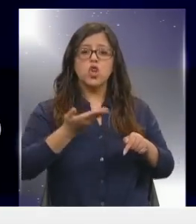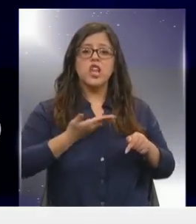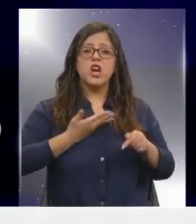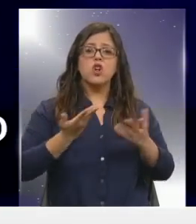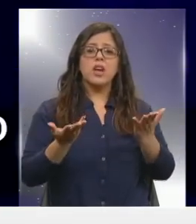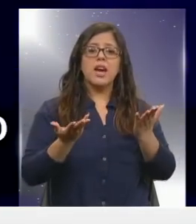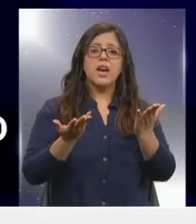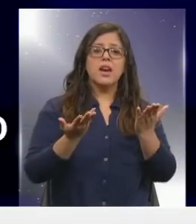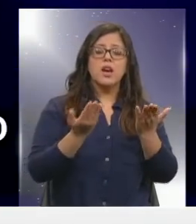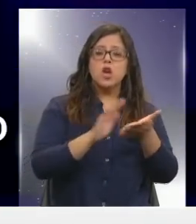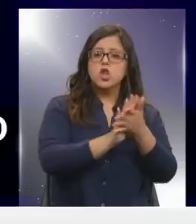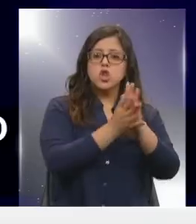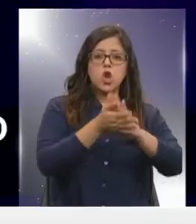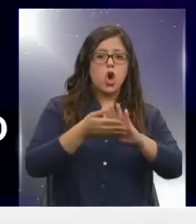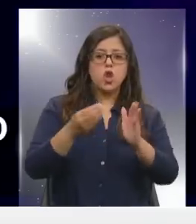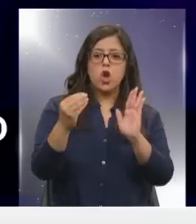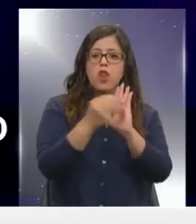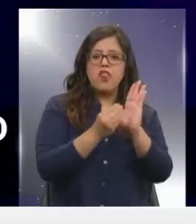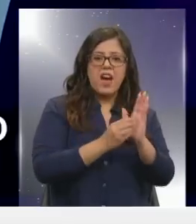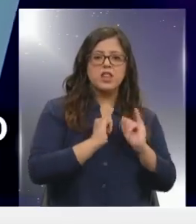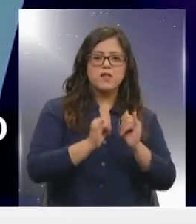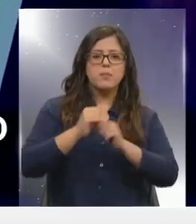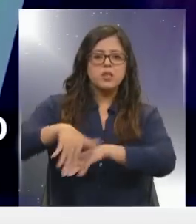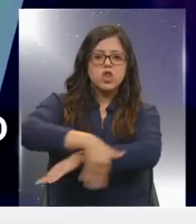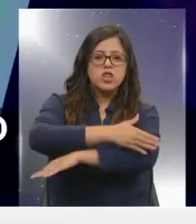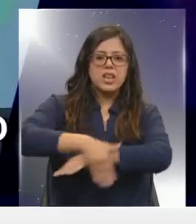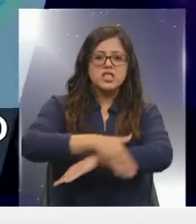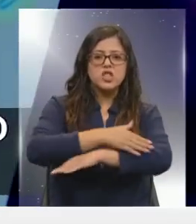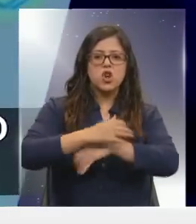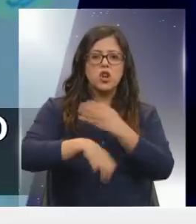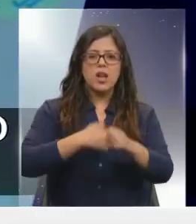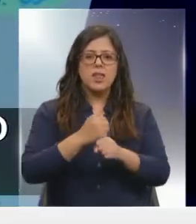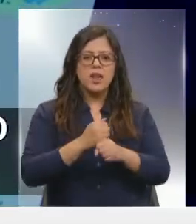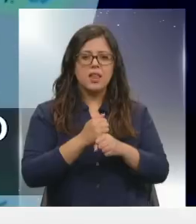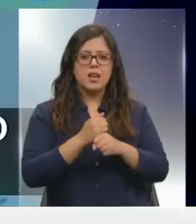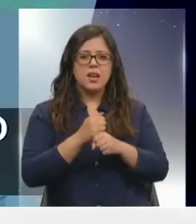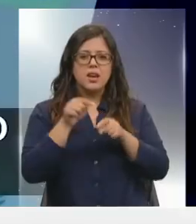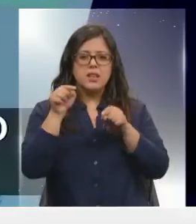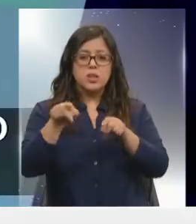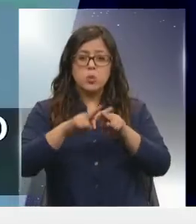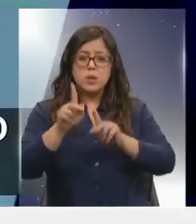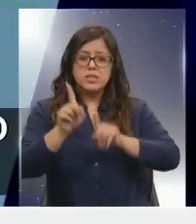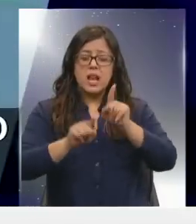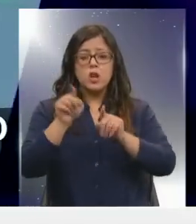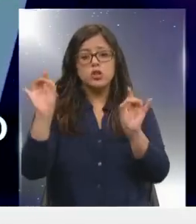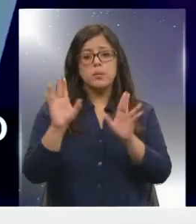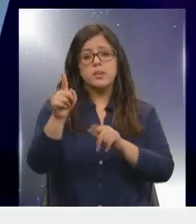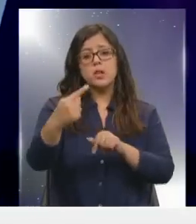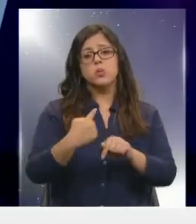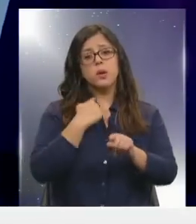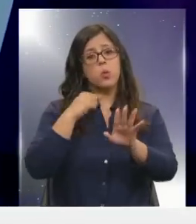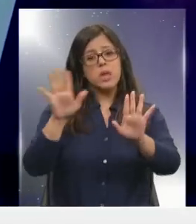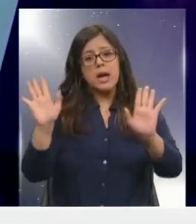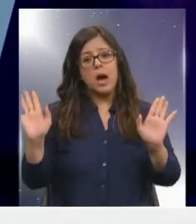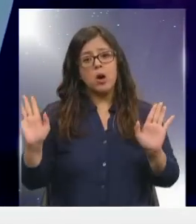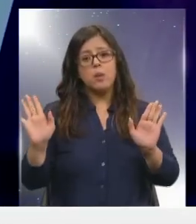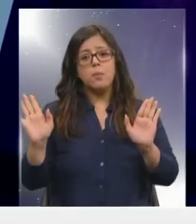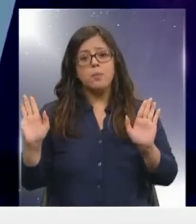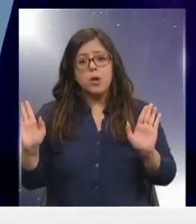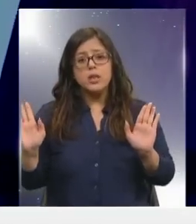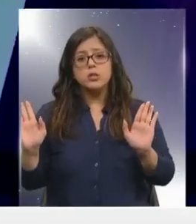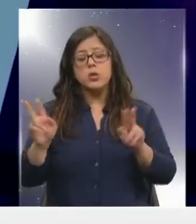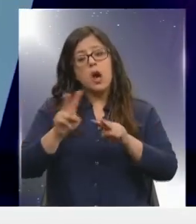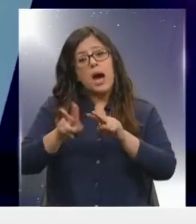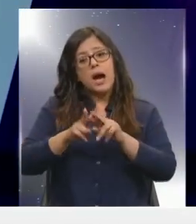edad, hermano. Y si así va a salir perjudicado tú nomás, por mano mío, callado. Por eso digo, vamos la